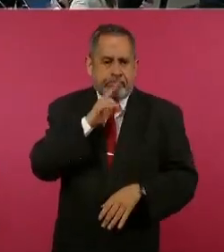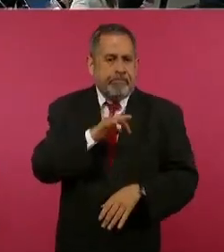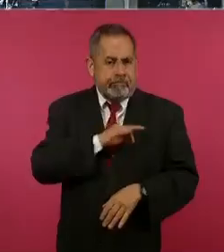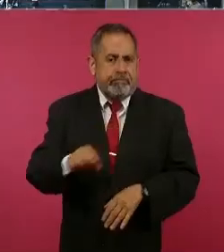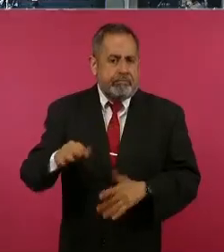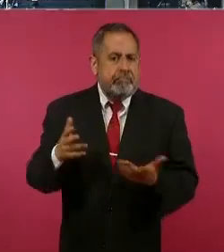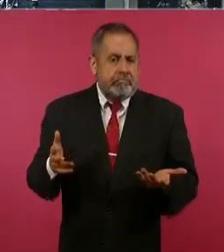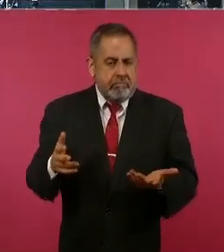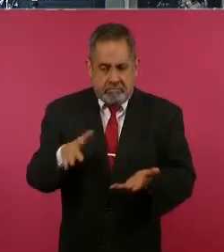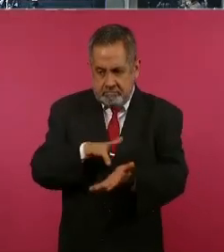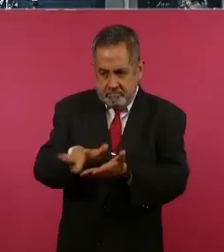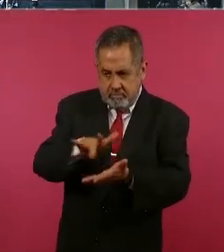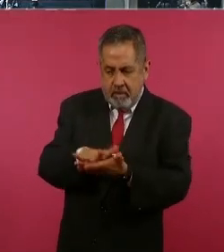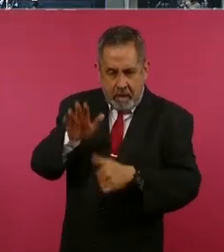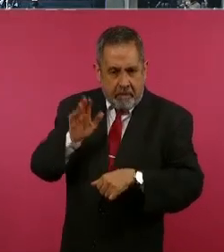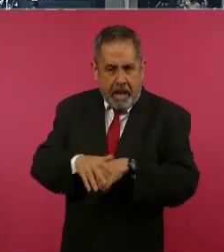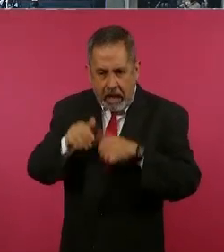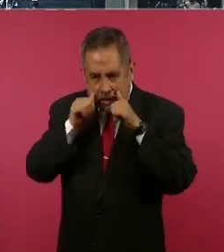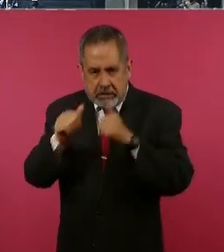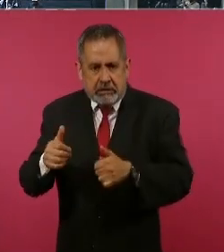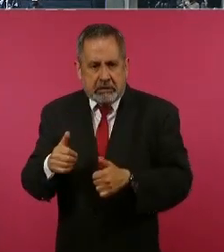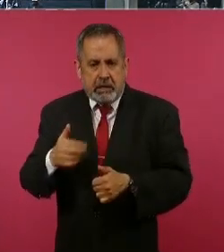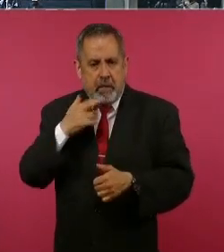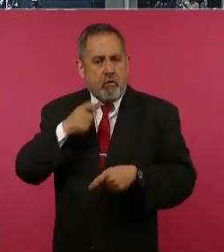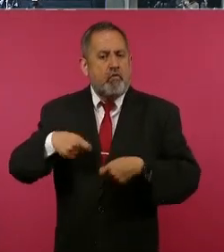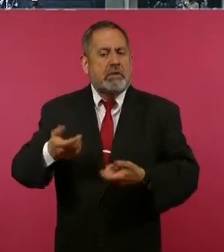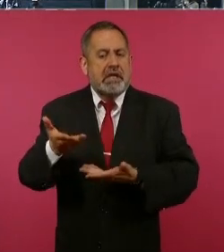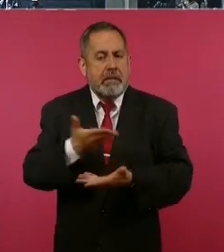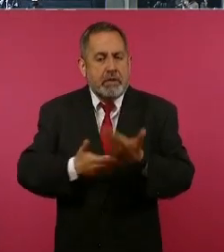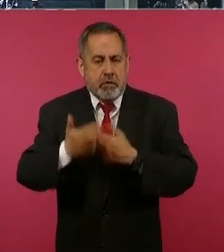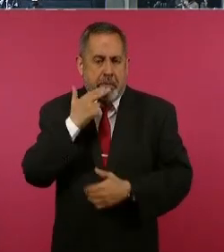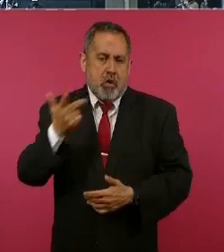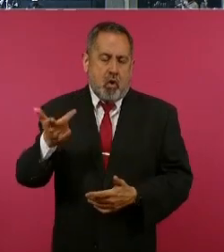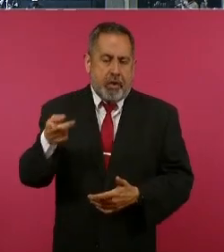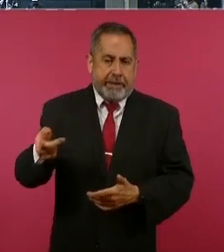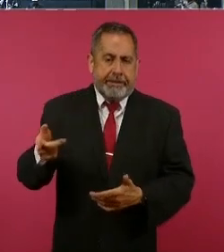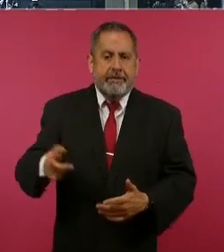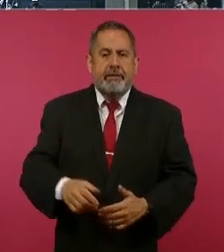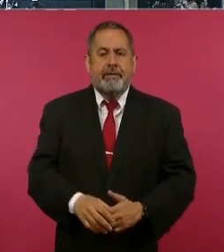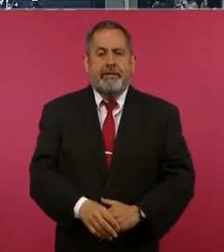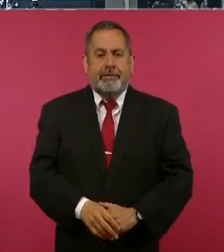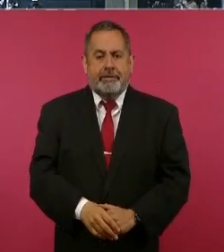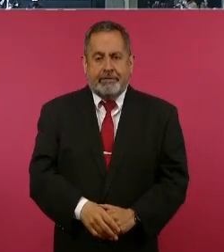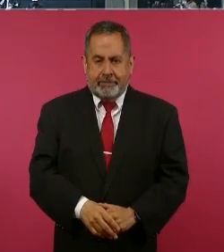de tener un mejor servicio.